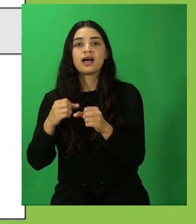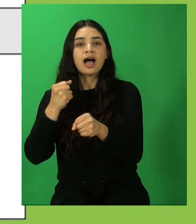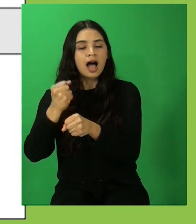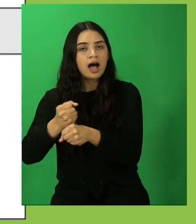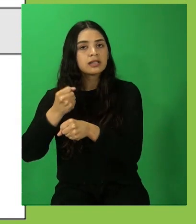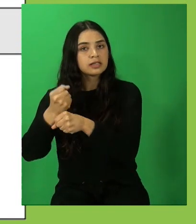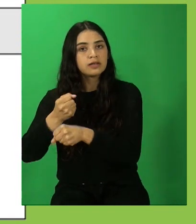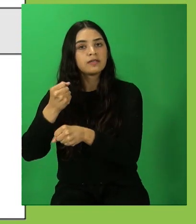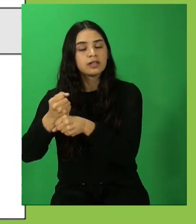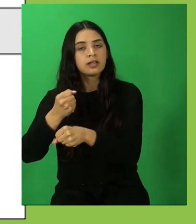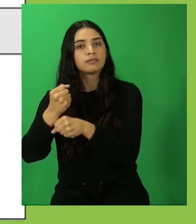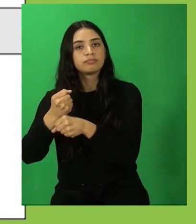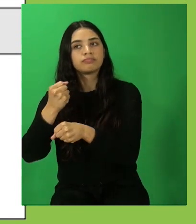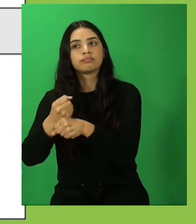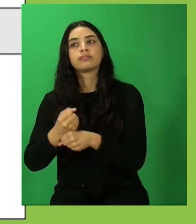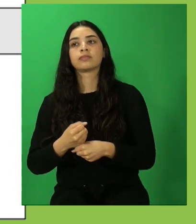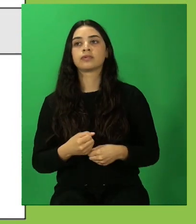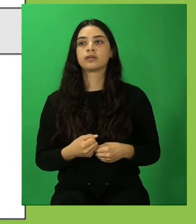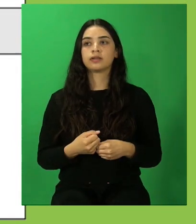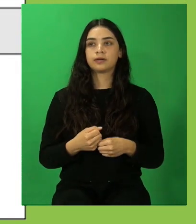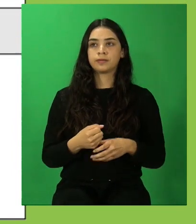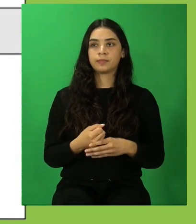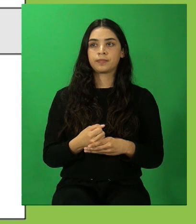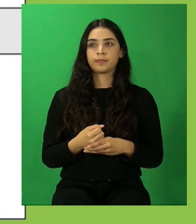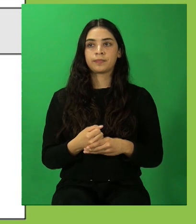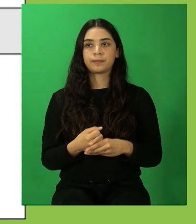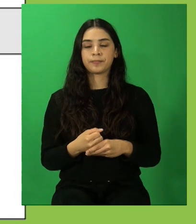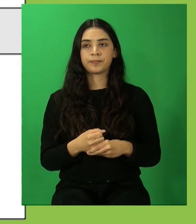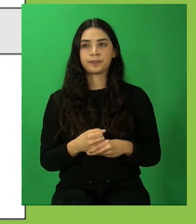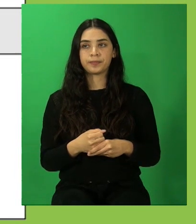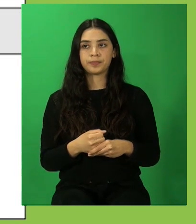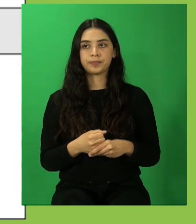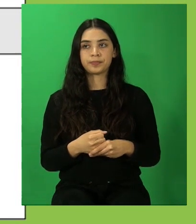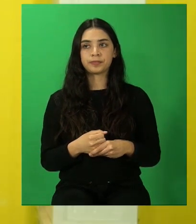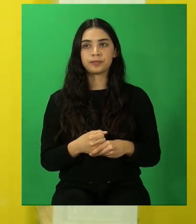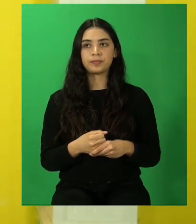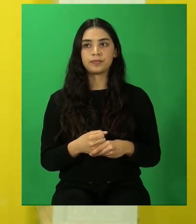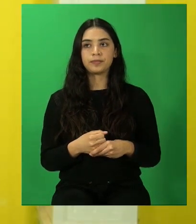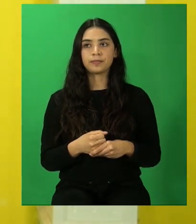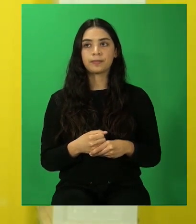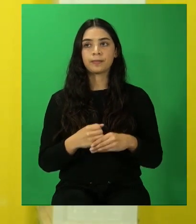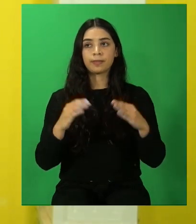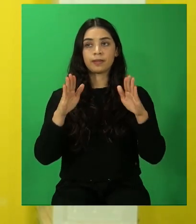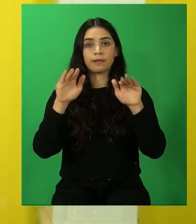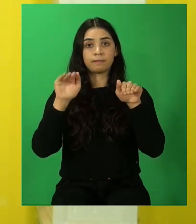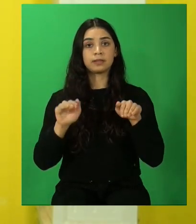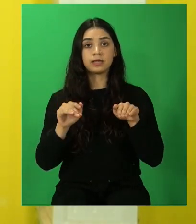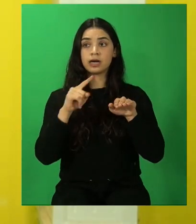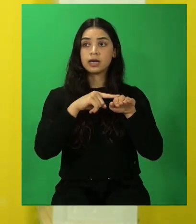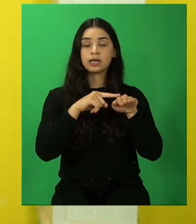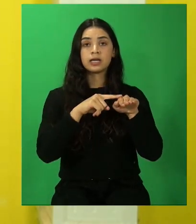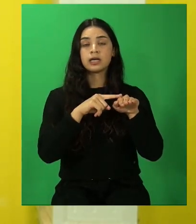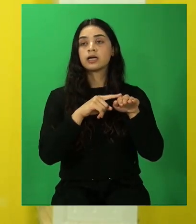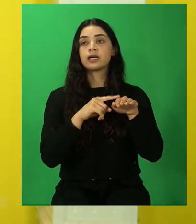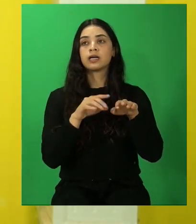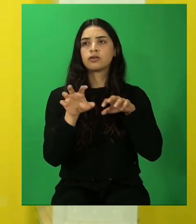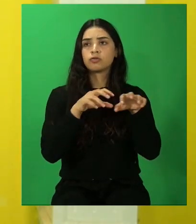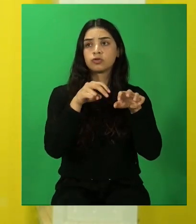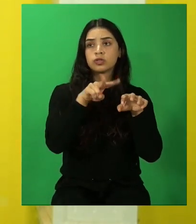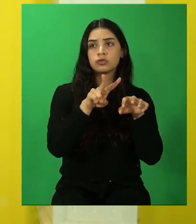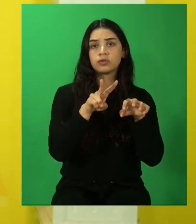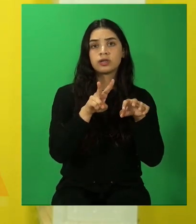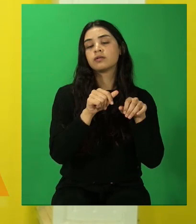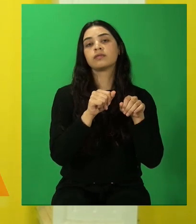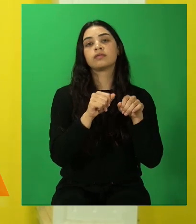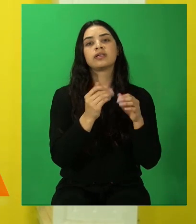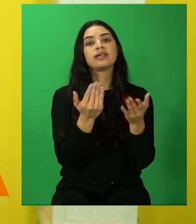una actividad o psicología, es una actividad humana que se puede prestar. Requiere material, por ejemplo, yo hablé